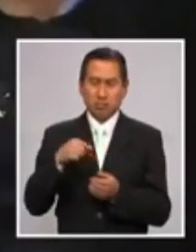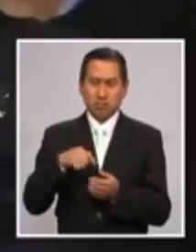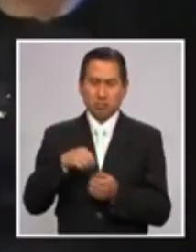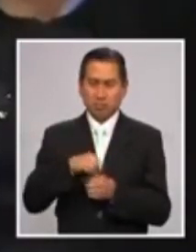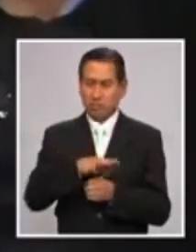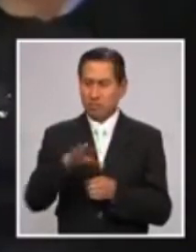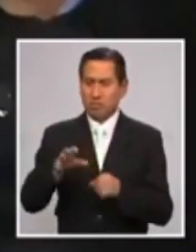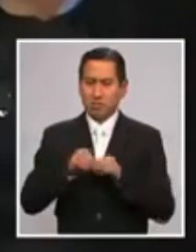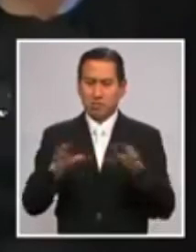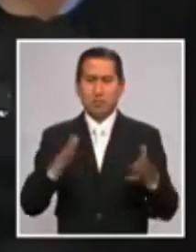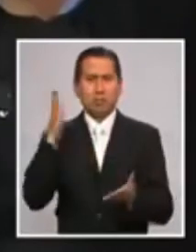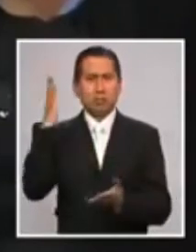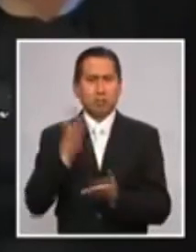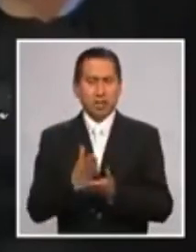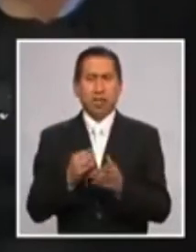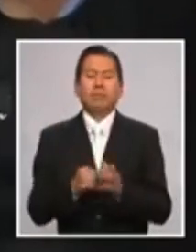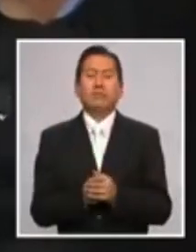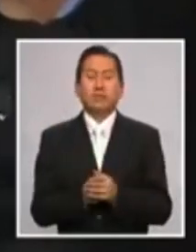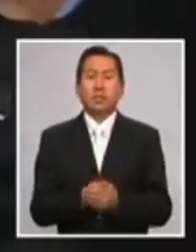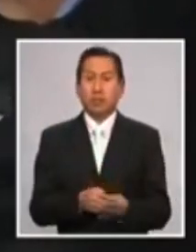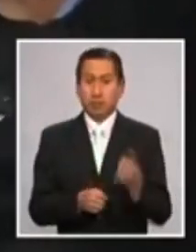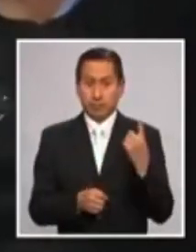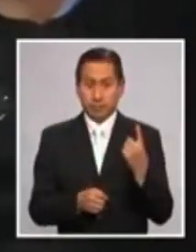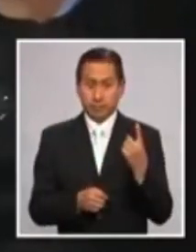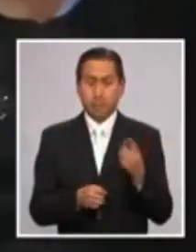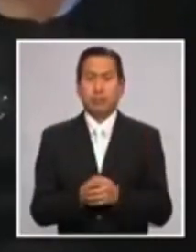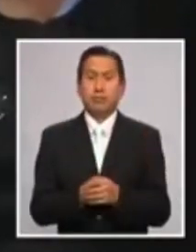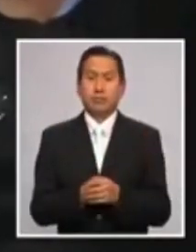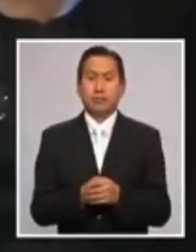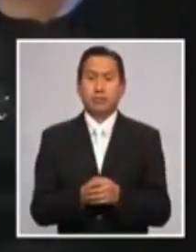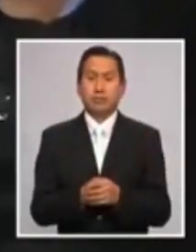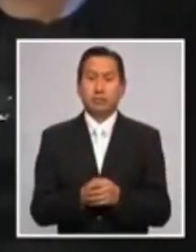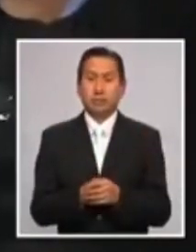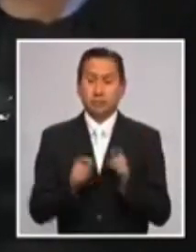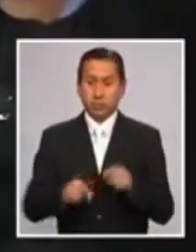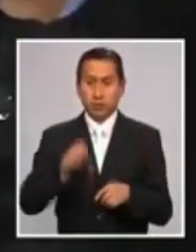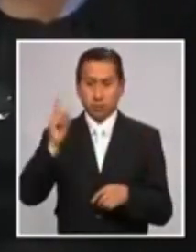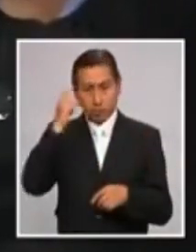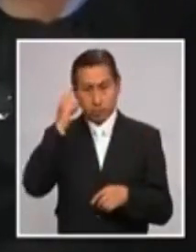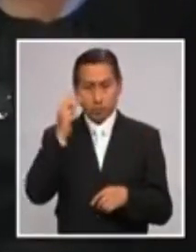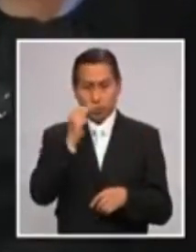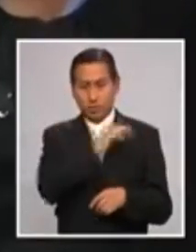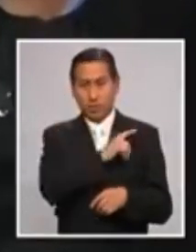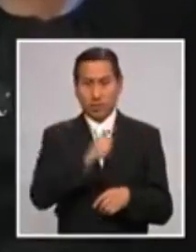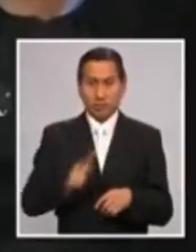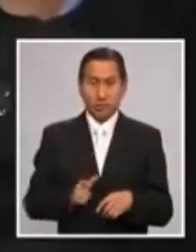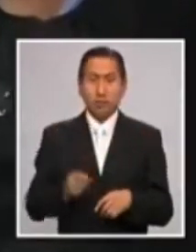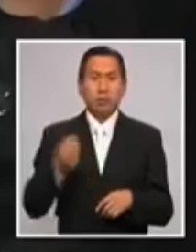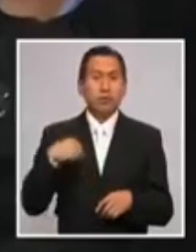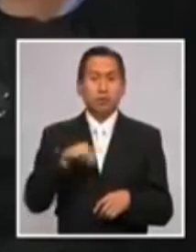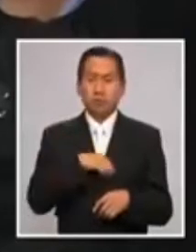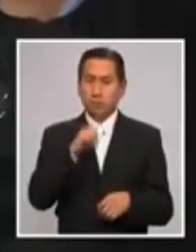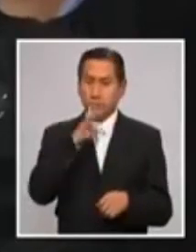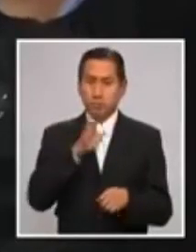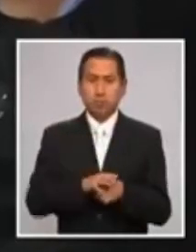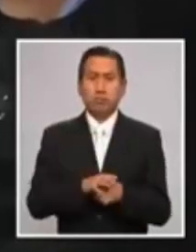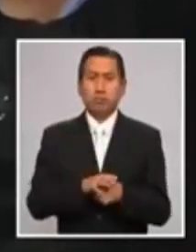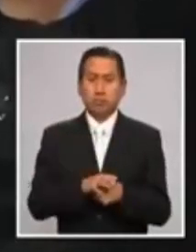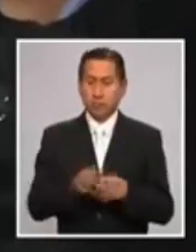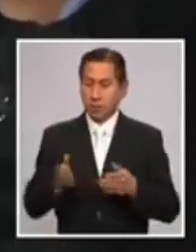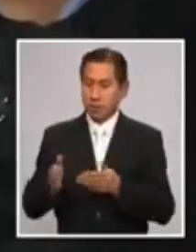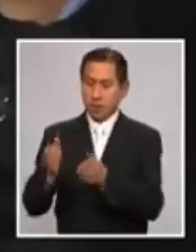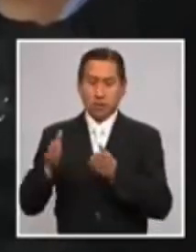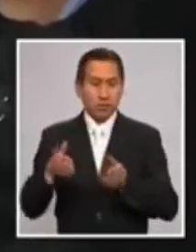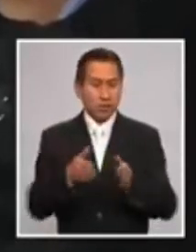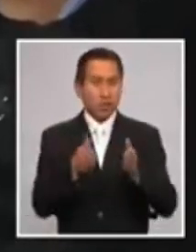estas enfermedades. Como primer lugar, como parte del gobierno autónomo municipal, nos comprometemos cierre total de los caminos